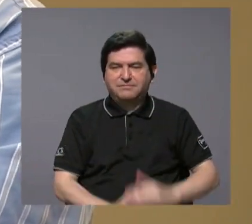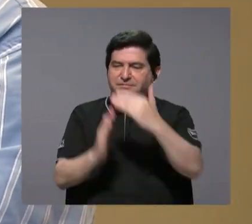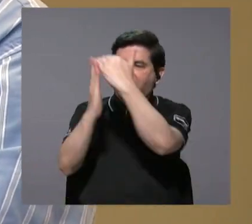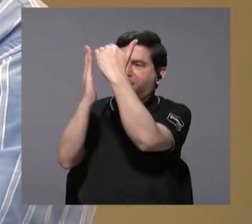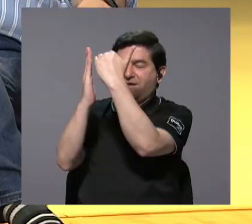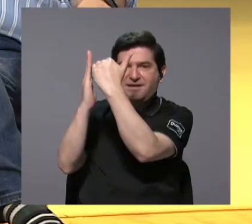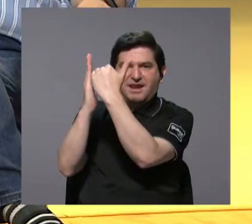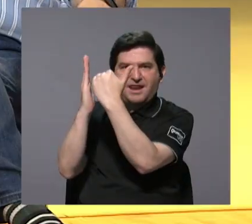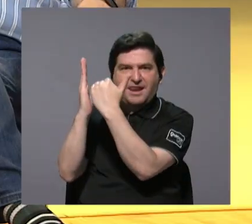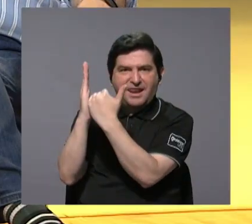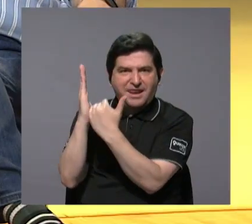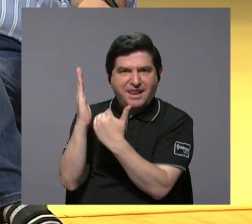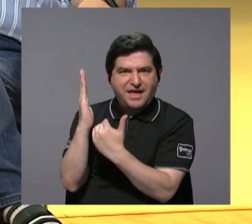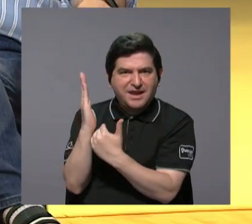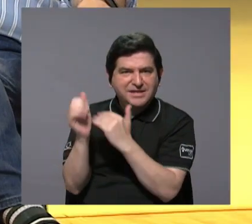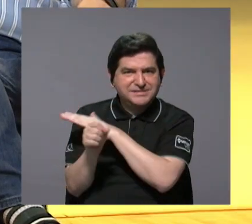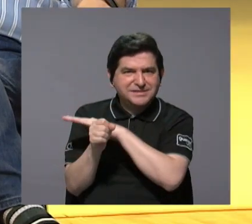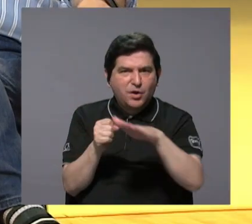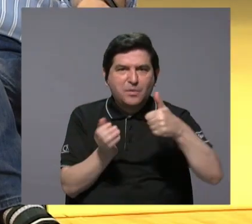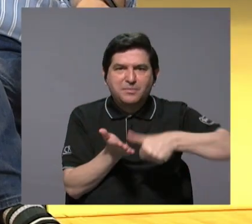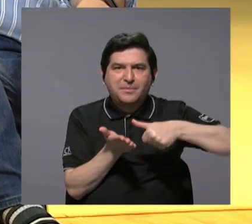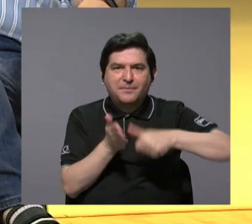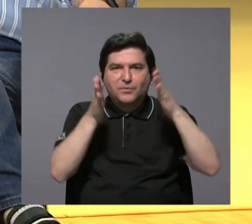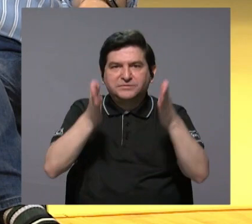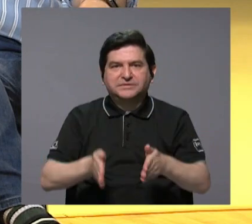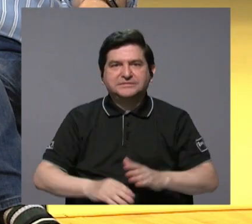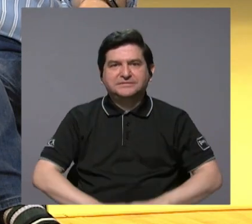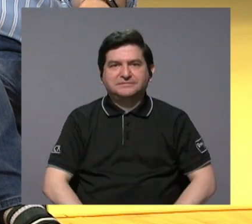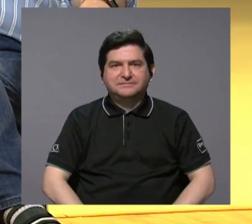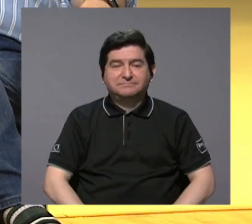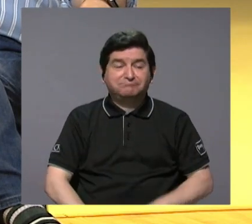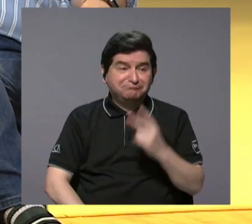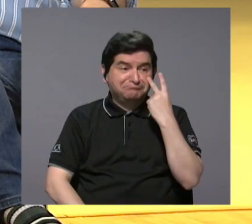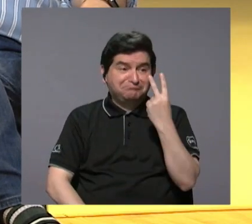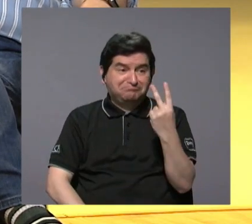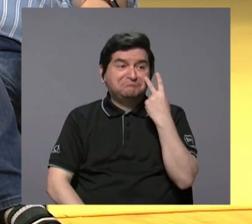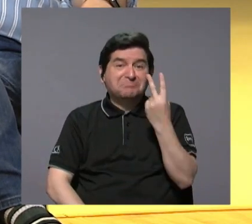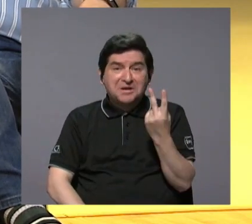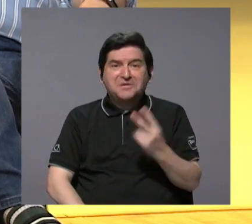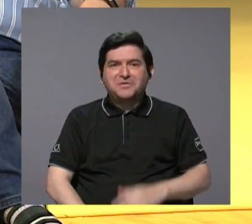padrón completo. Y